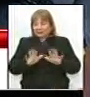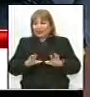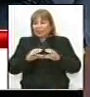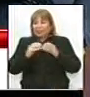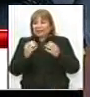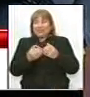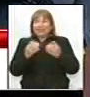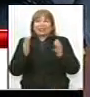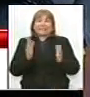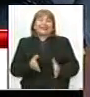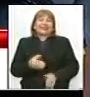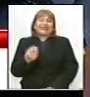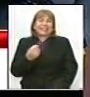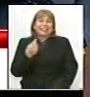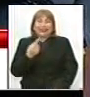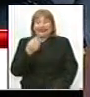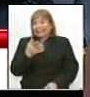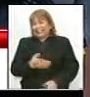congreso